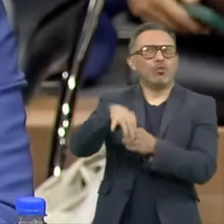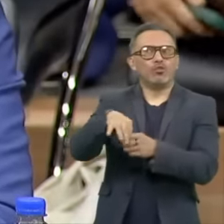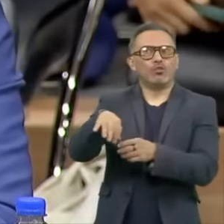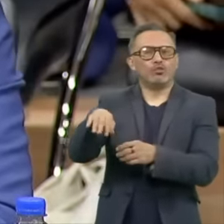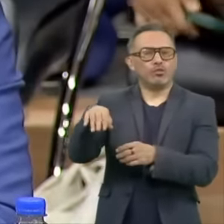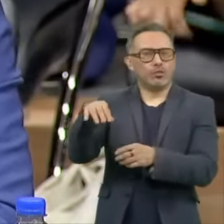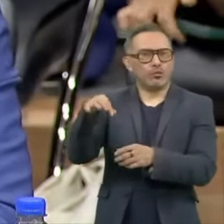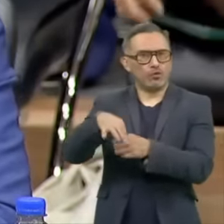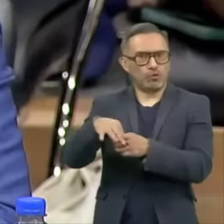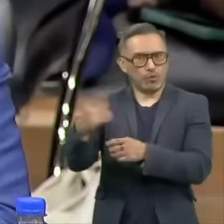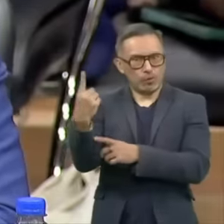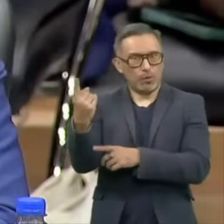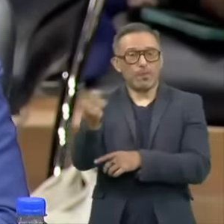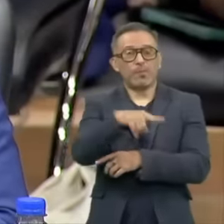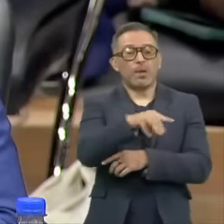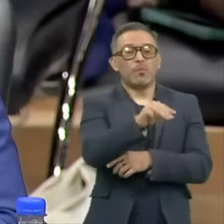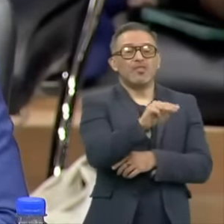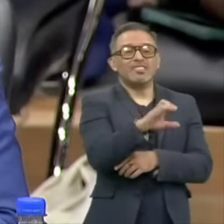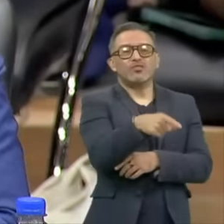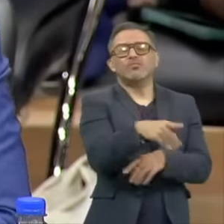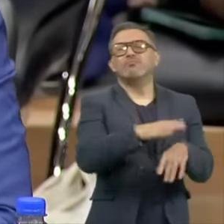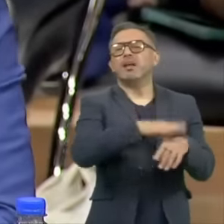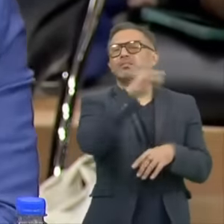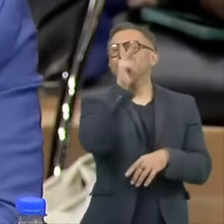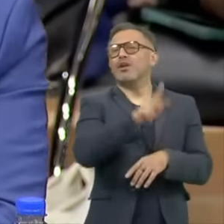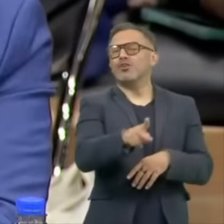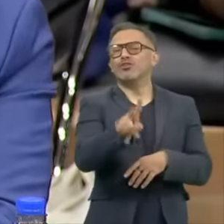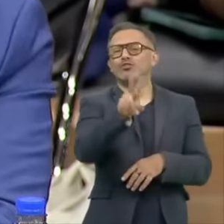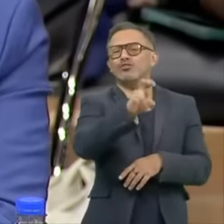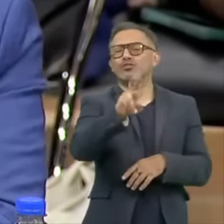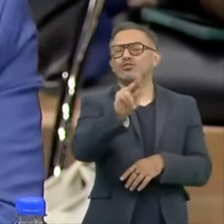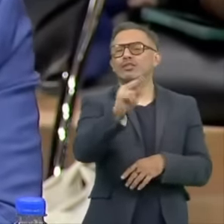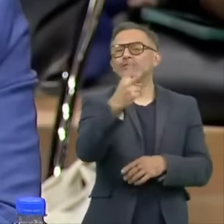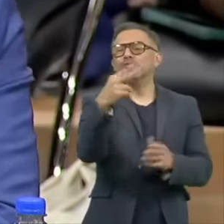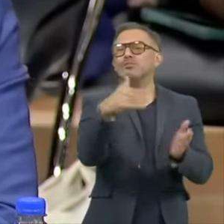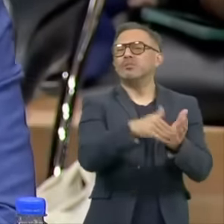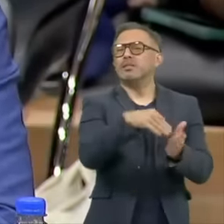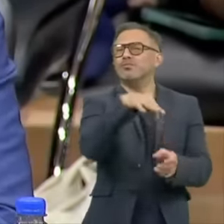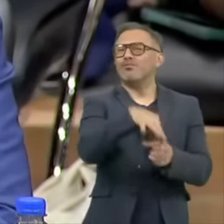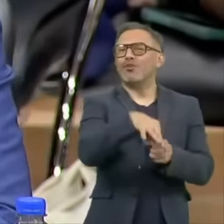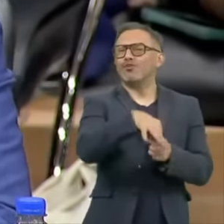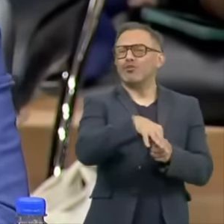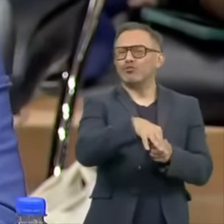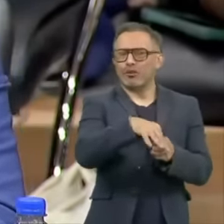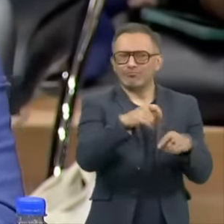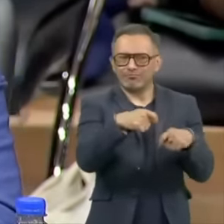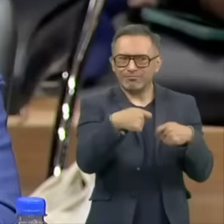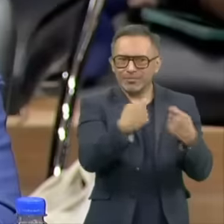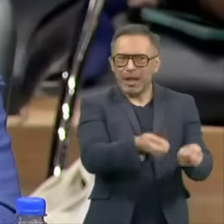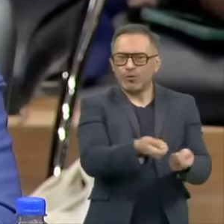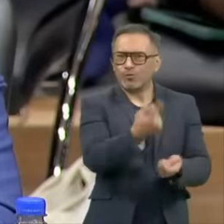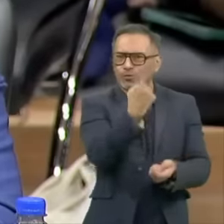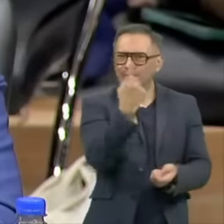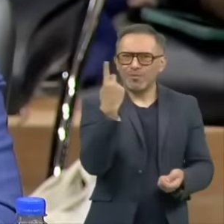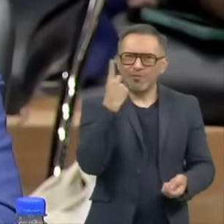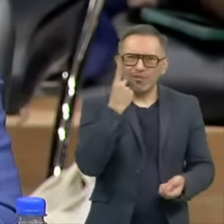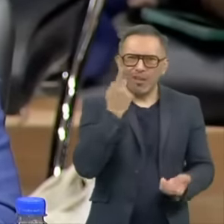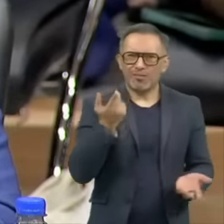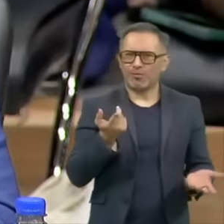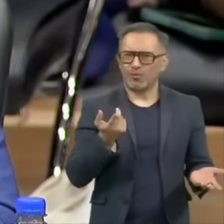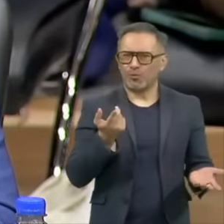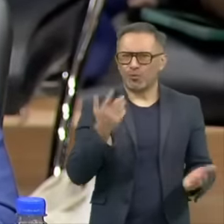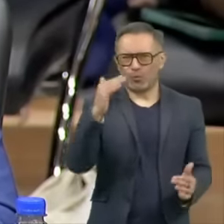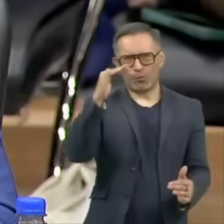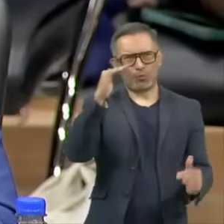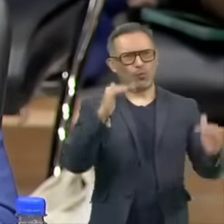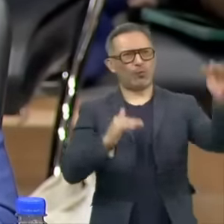y Movimiento Ciudadano todavía peor, 282 mil votos para obtener un diputado. Esa